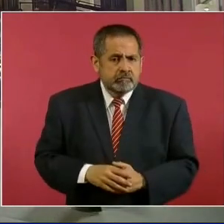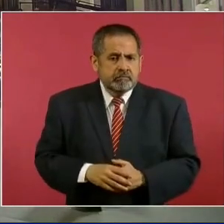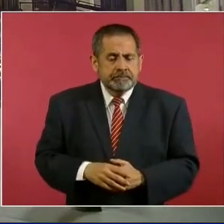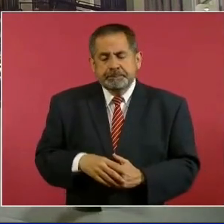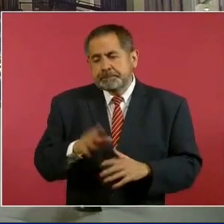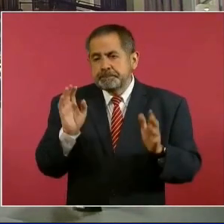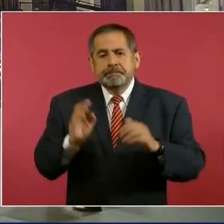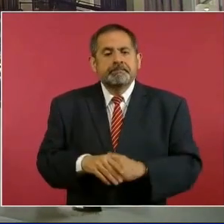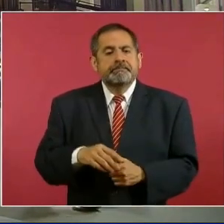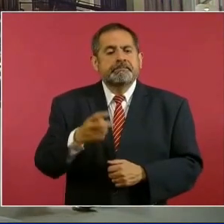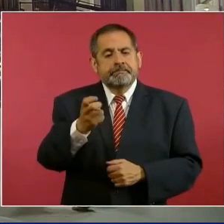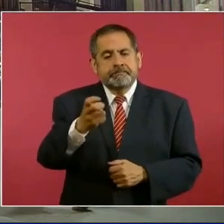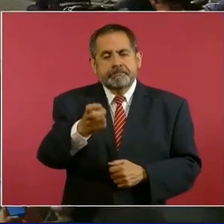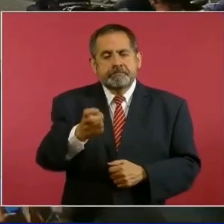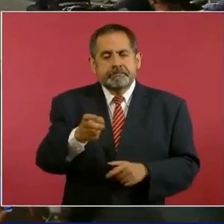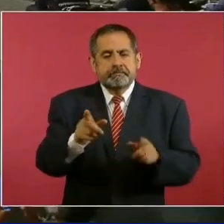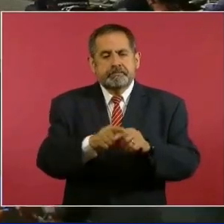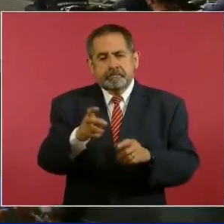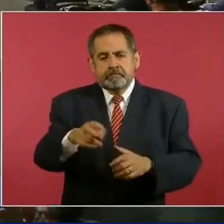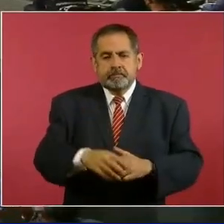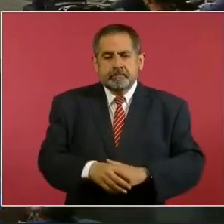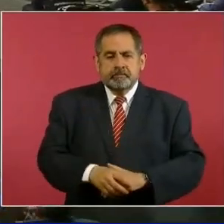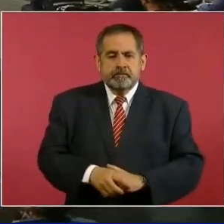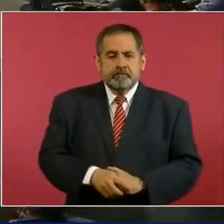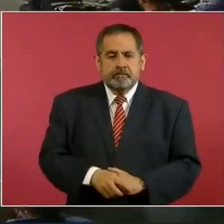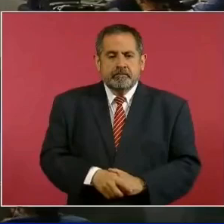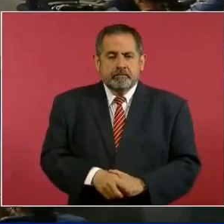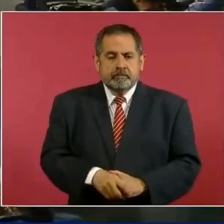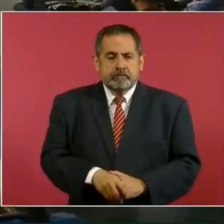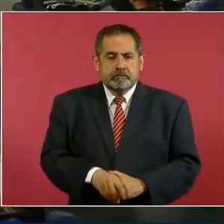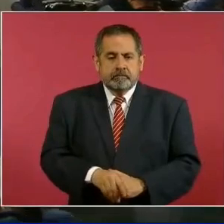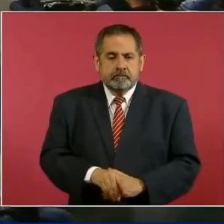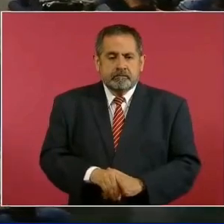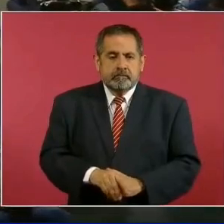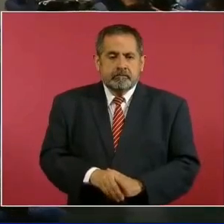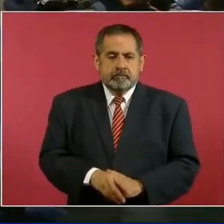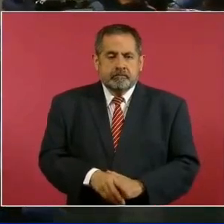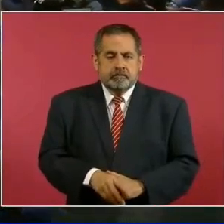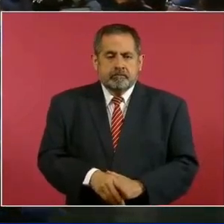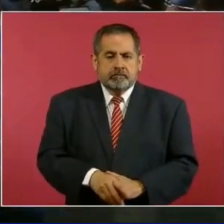Pero en fin, ese es. Vive en Matamoros.